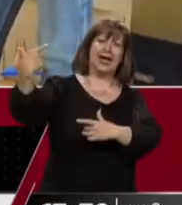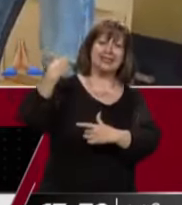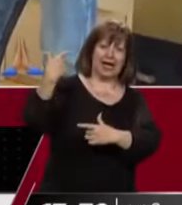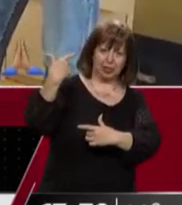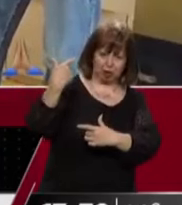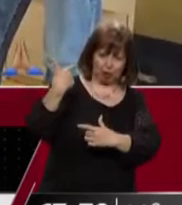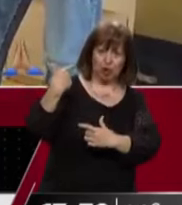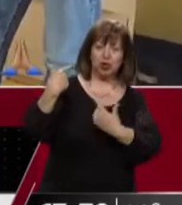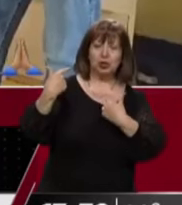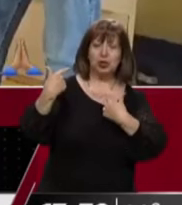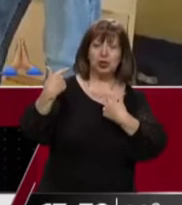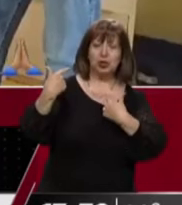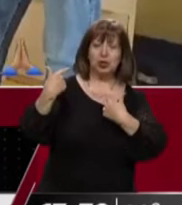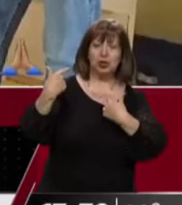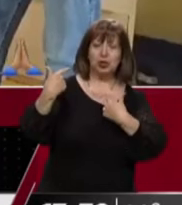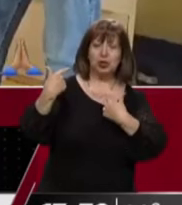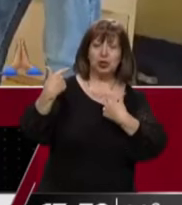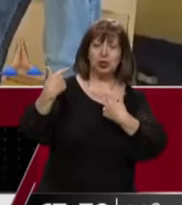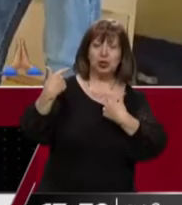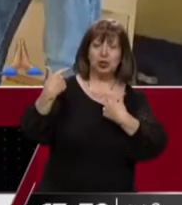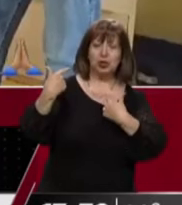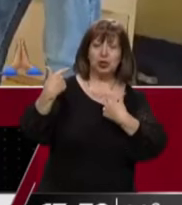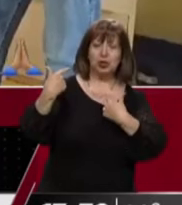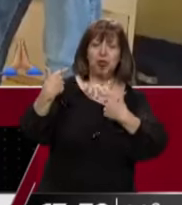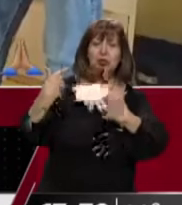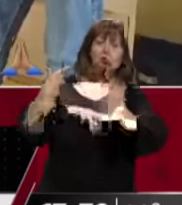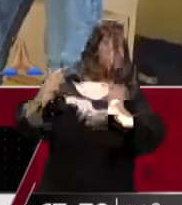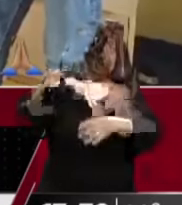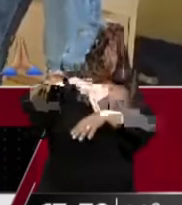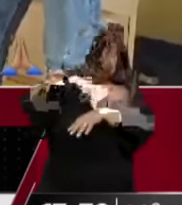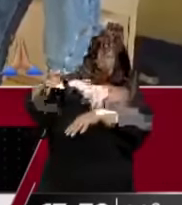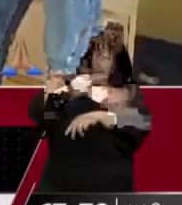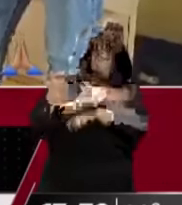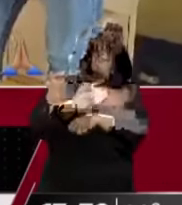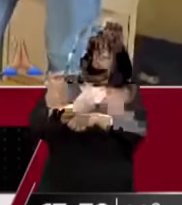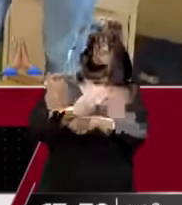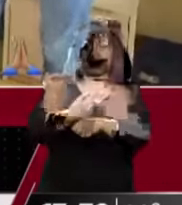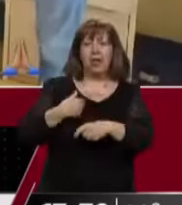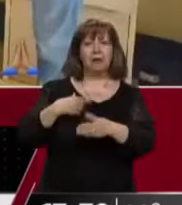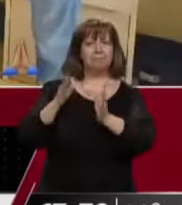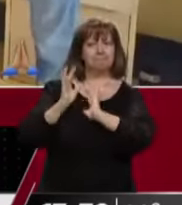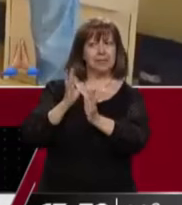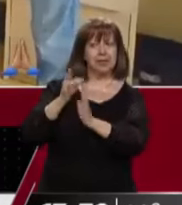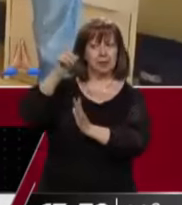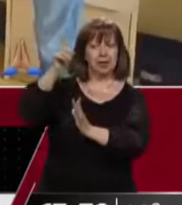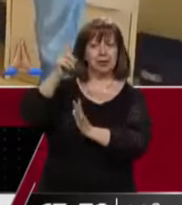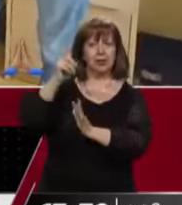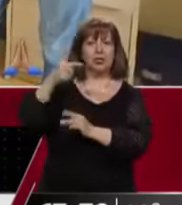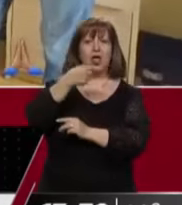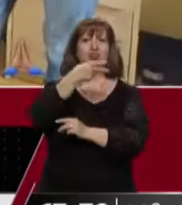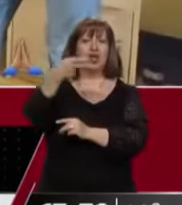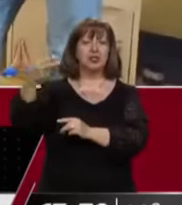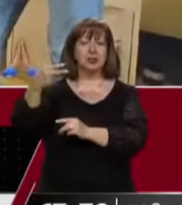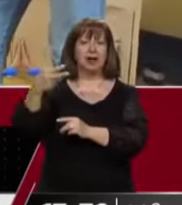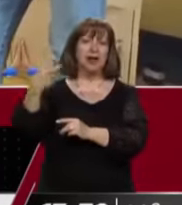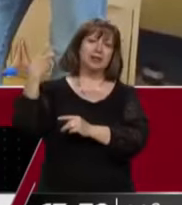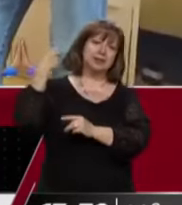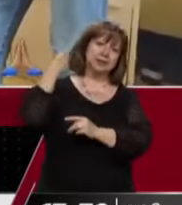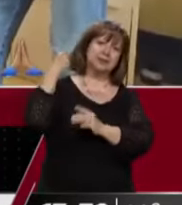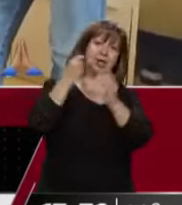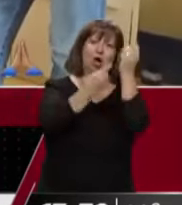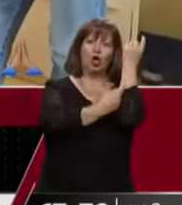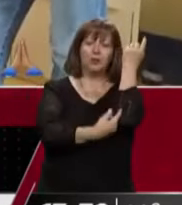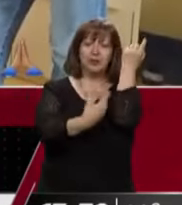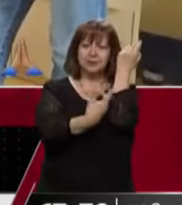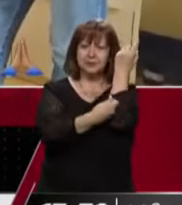atrás que me dejó así en silla de ruedas y bueno... me hicieron un tratamiento que duró 2 semanas, me inyectaron células